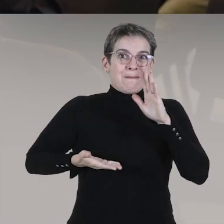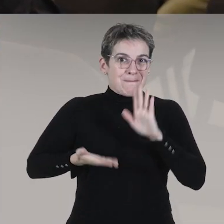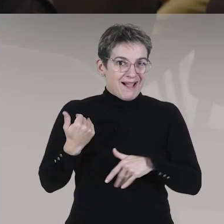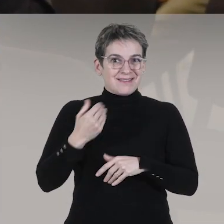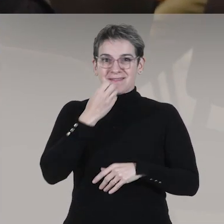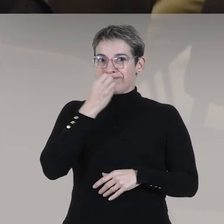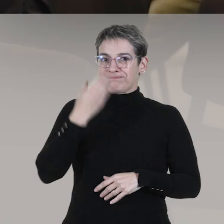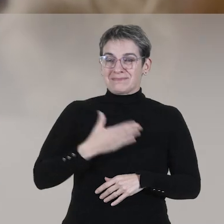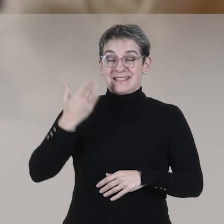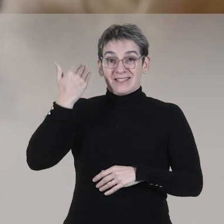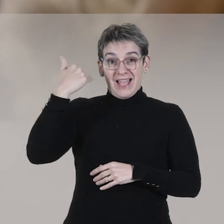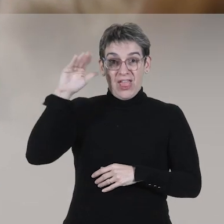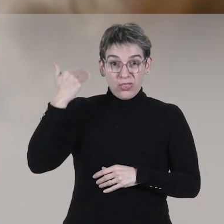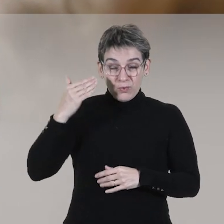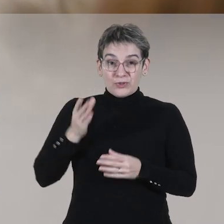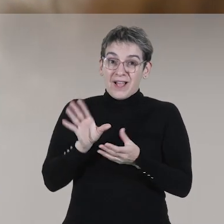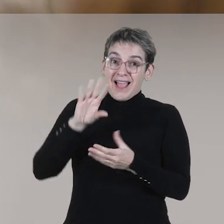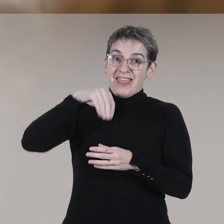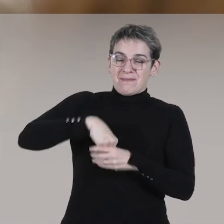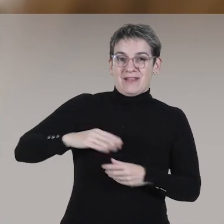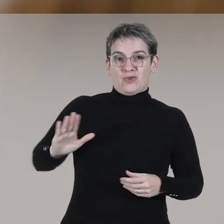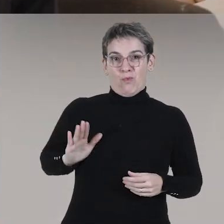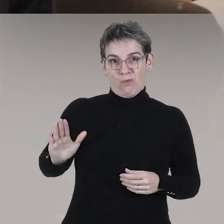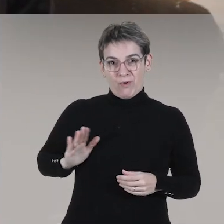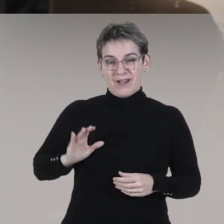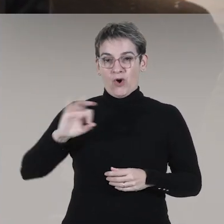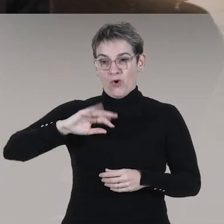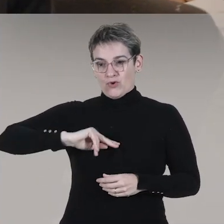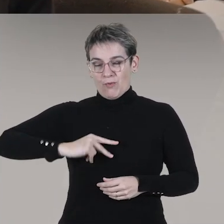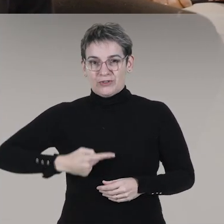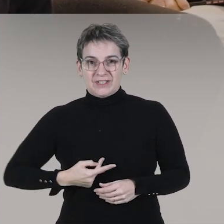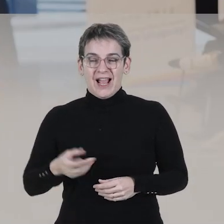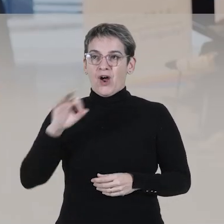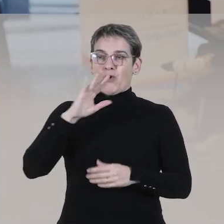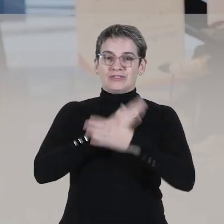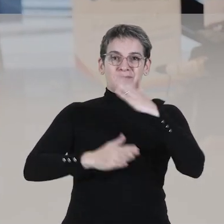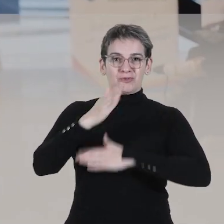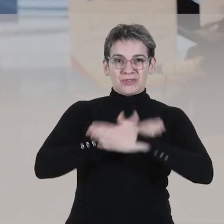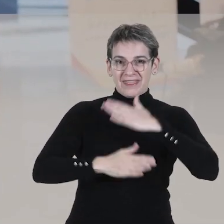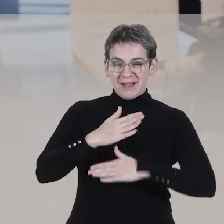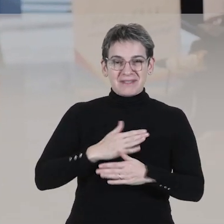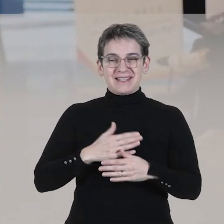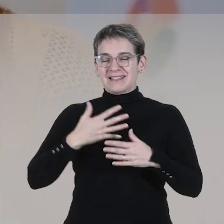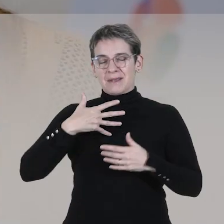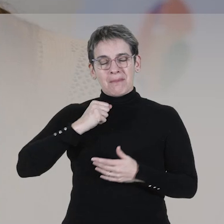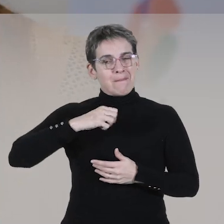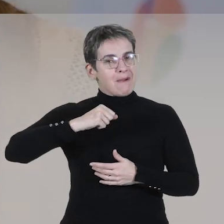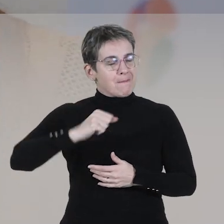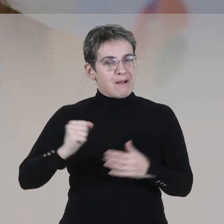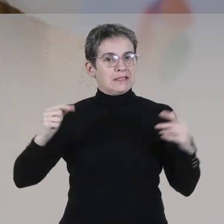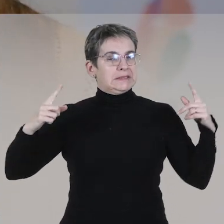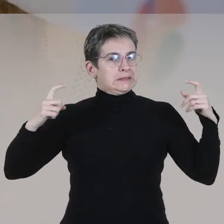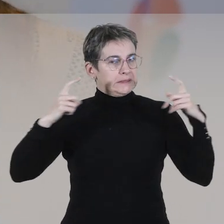cuando además somos grandes, además somos mujeres o somos trans o tenemos una discapacidad, o sea, cada vez eso lo hace más,